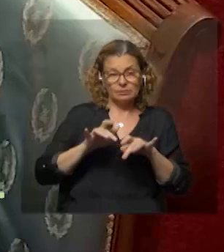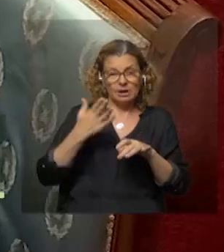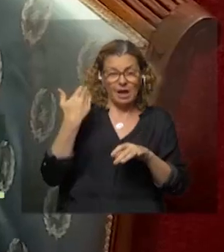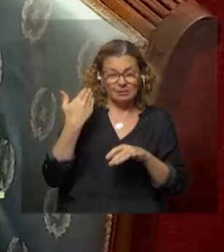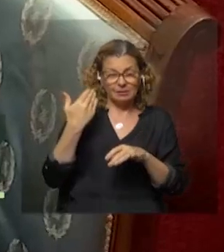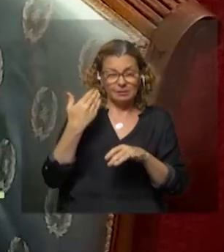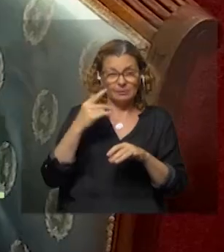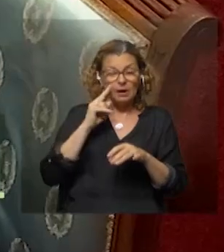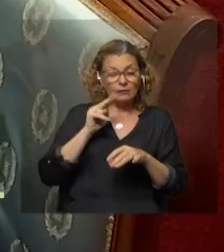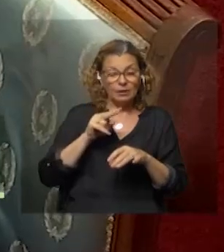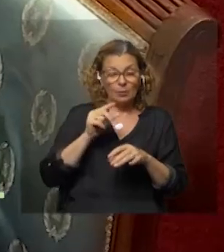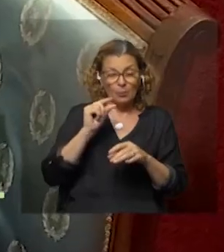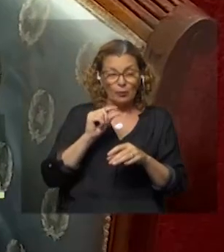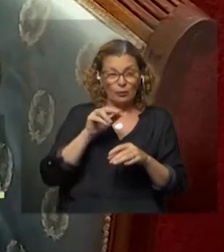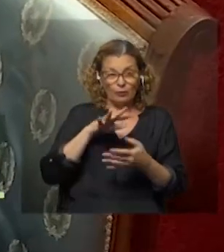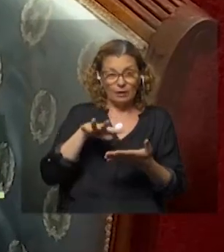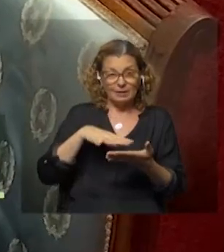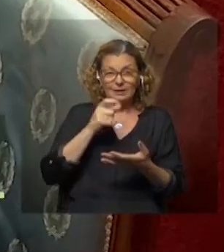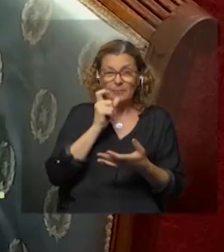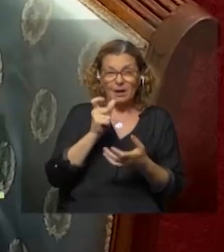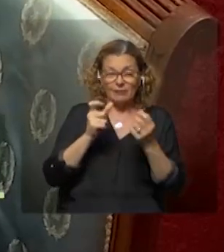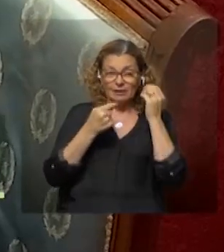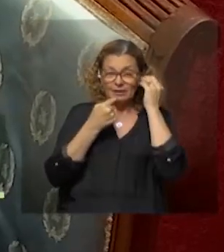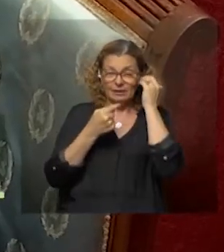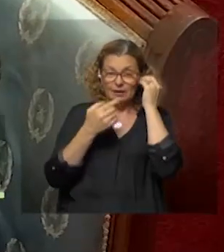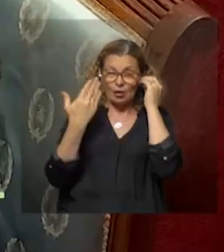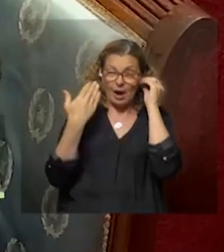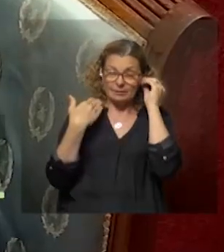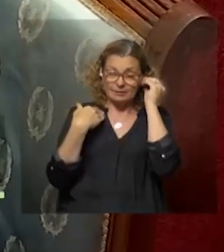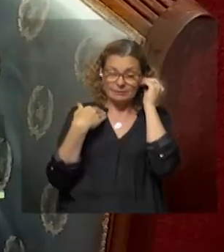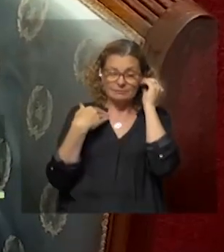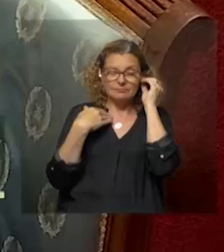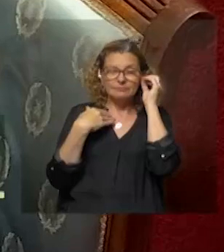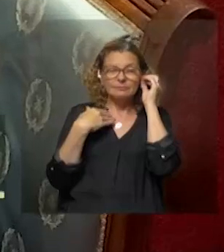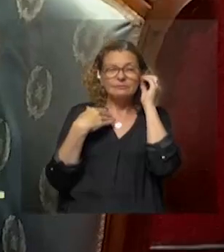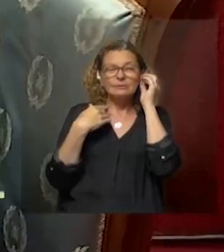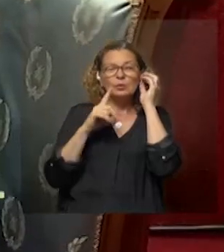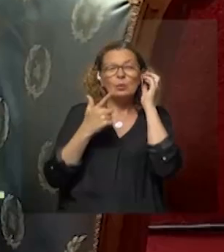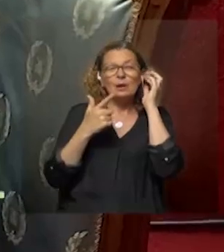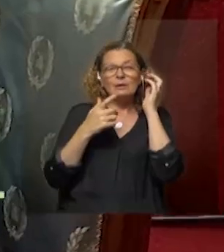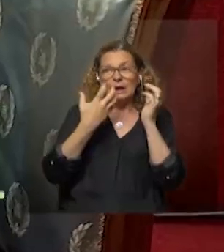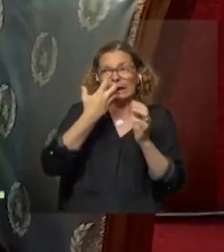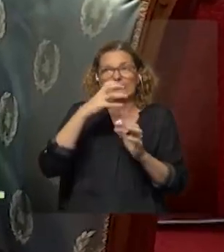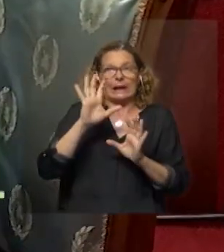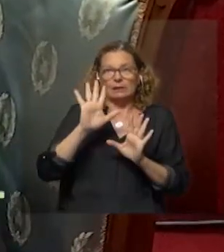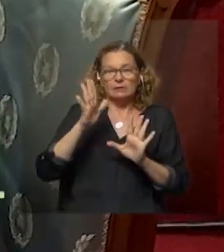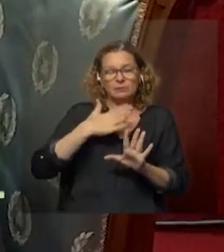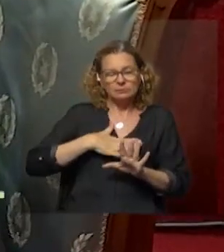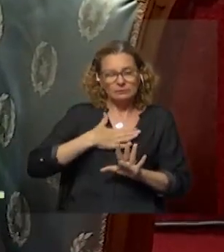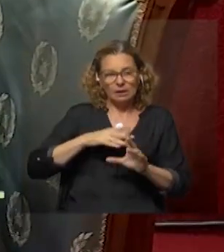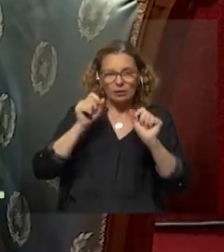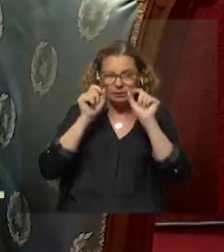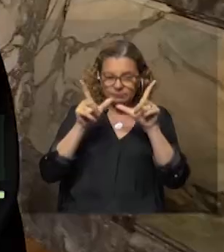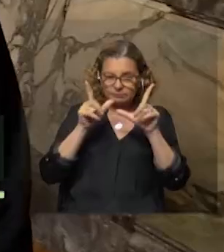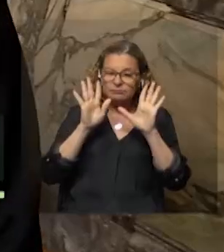para repasar un poco los los dichos y las afirmaciones de aquel momento hay que no hay que cobrar el grito por aquí estar atentos